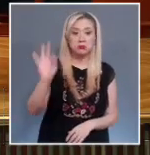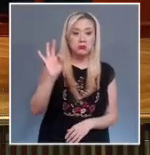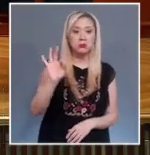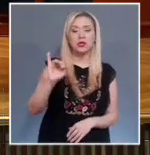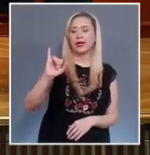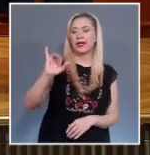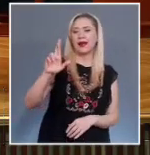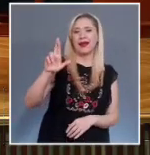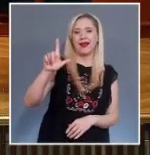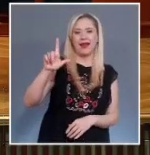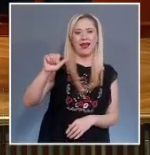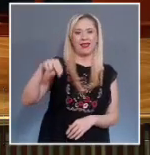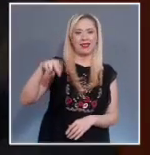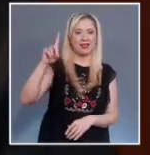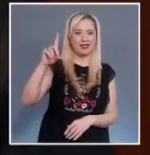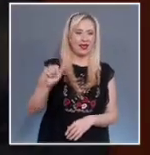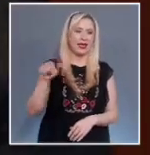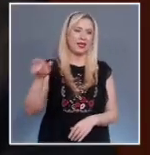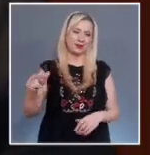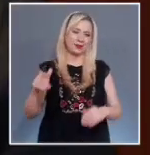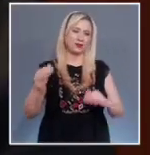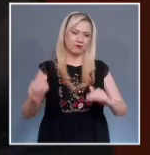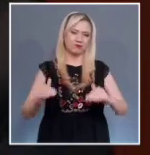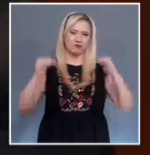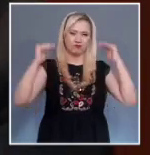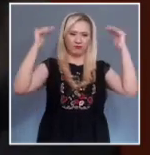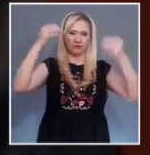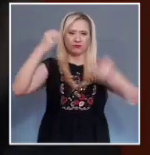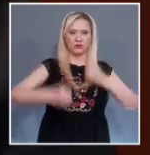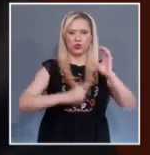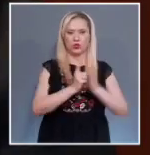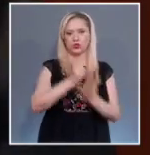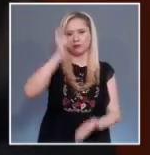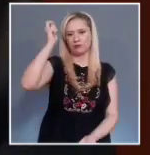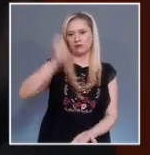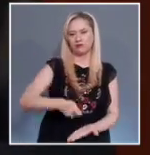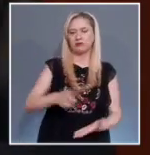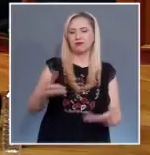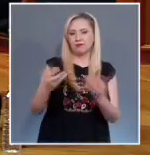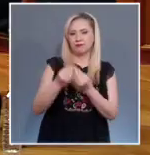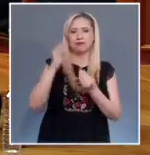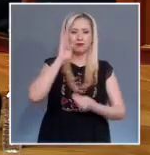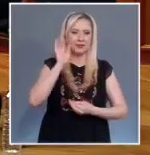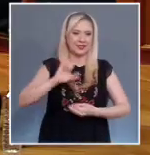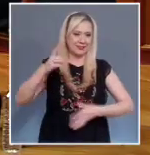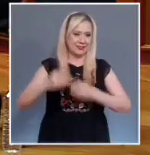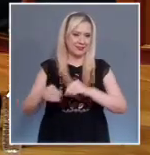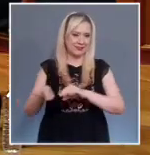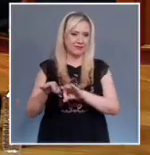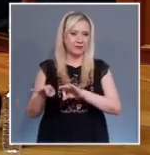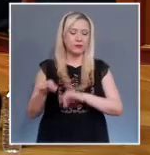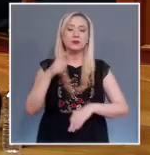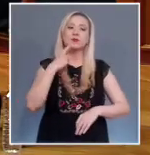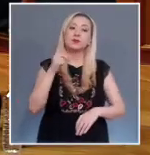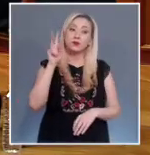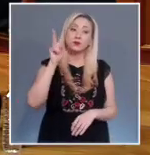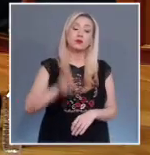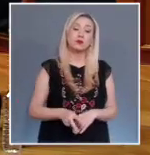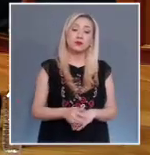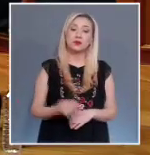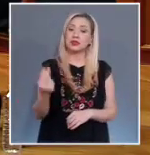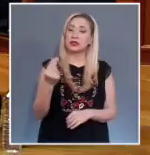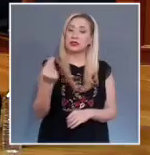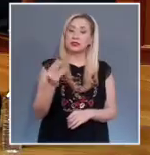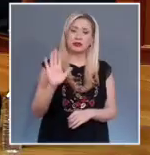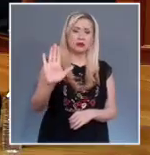de Estudio y Cuenta de la Suprema Corte, destacó los esfuerzos del Tribunal Constitucional mexicano para enfrentar la revictimización de las personas en